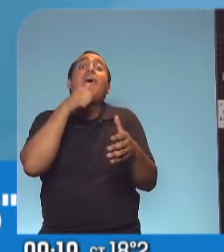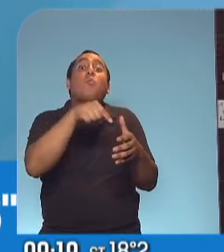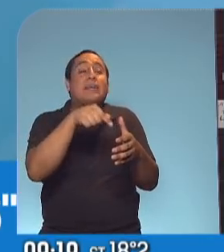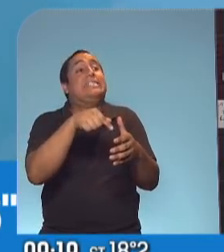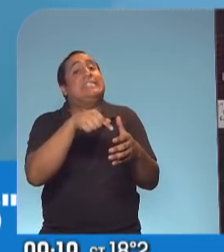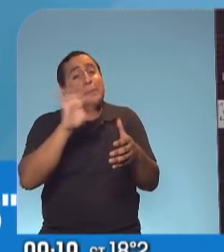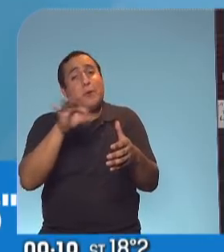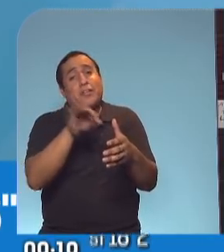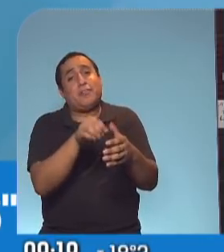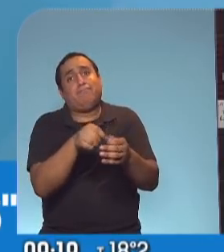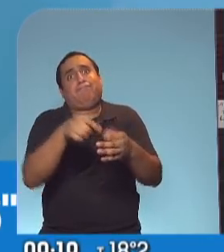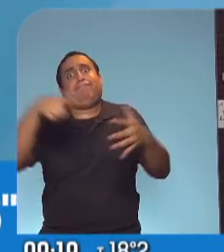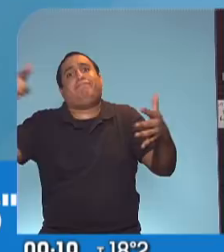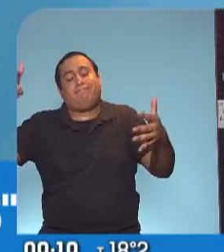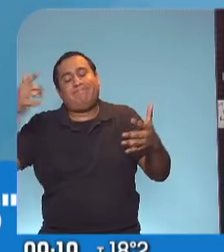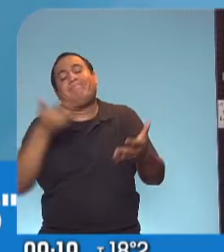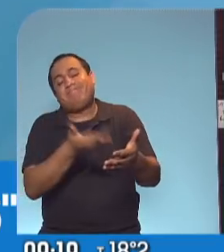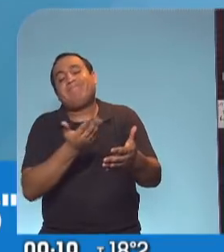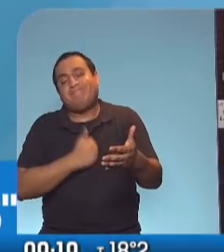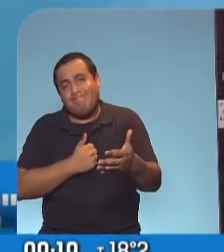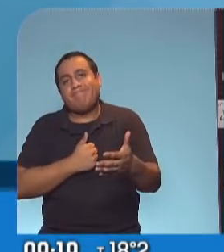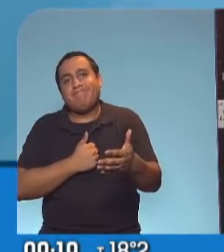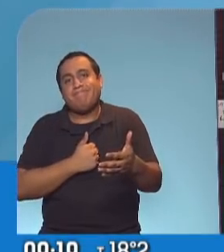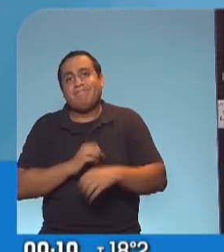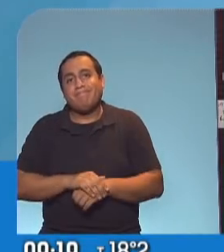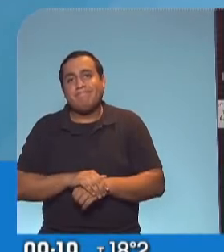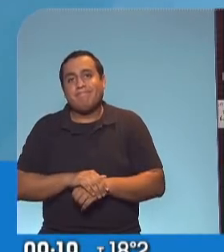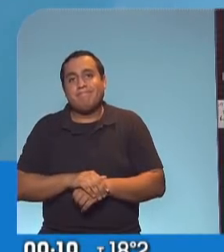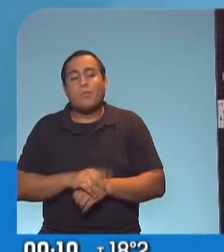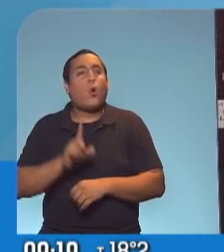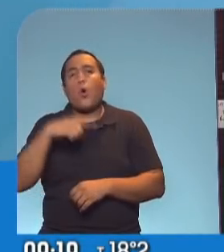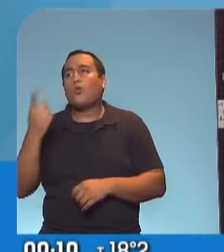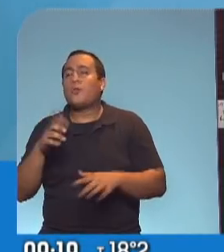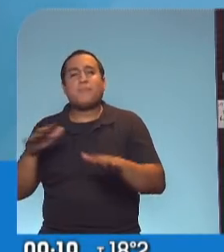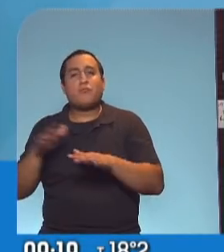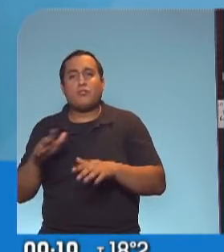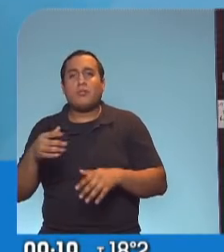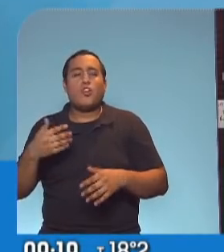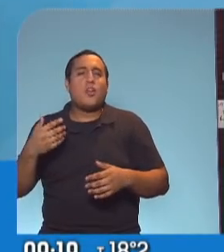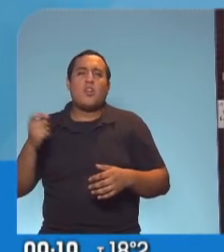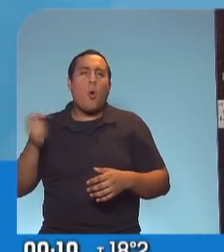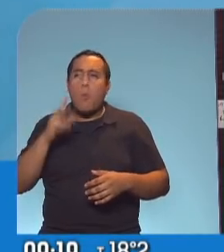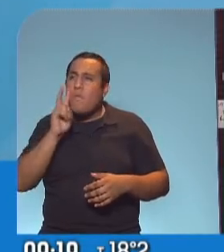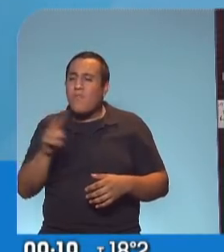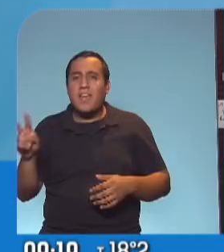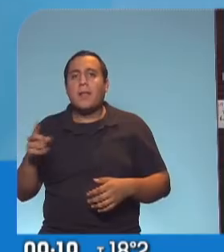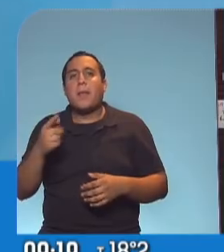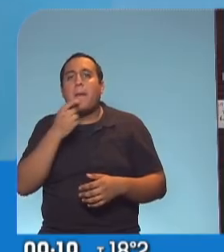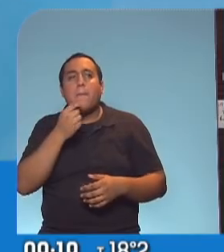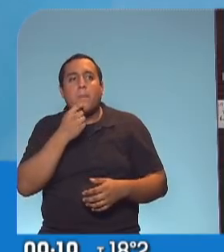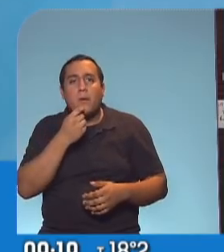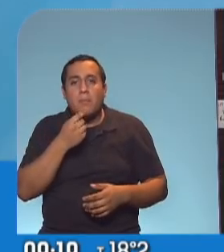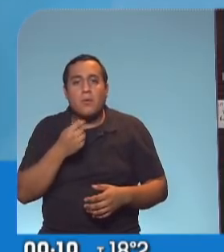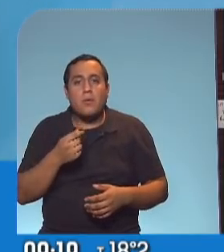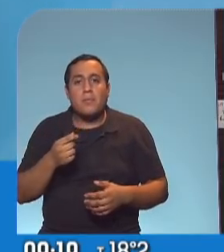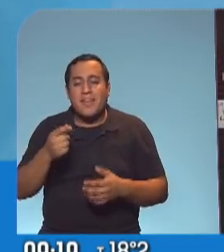pura. Esa agua es estancada, eso es un criadero de mosquitos. Otra situación muy común de verse es en las macetas y en el plato que se le deposita